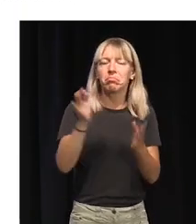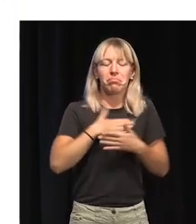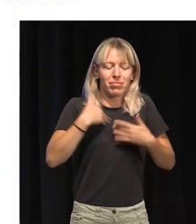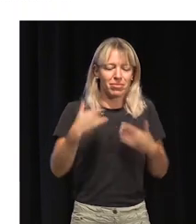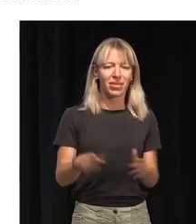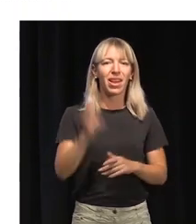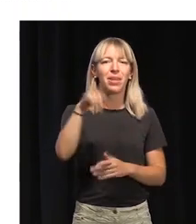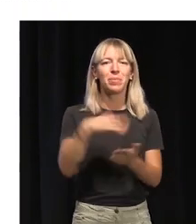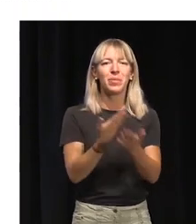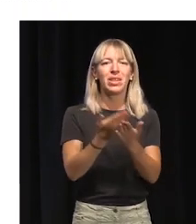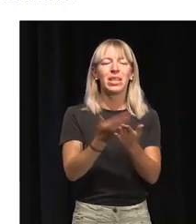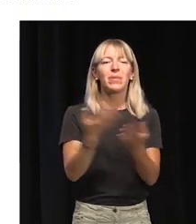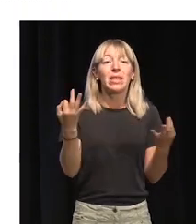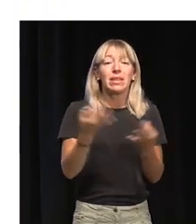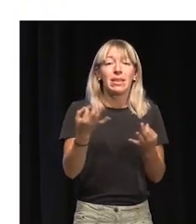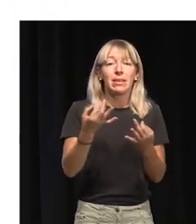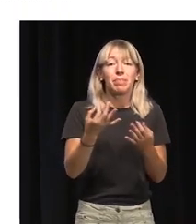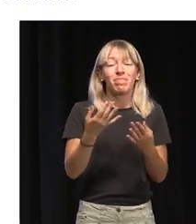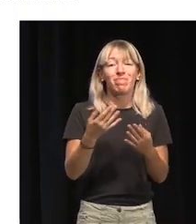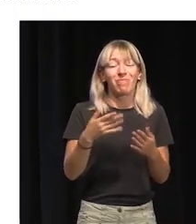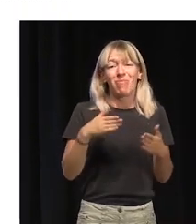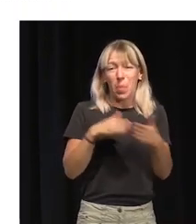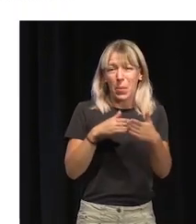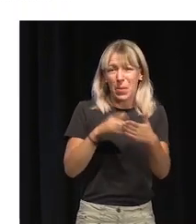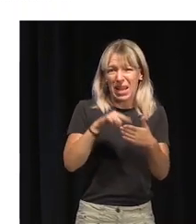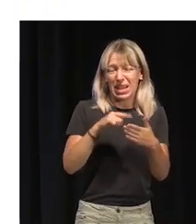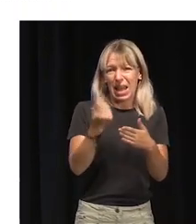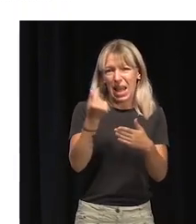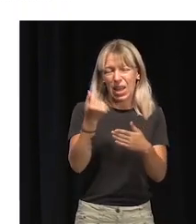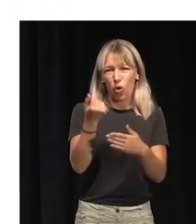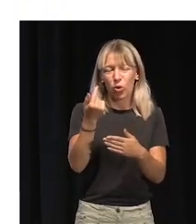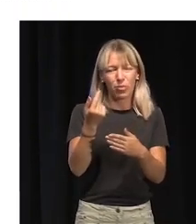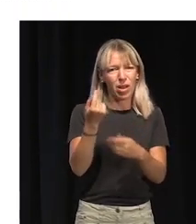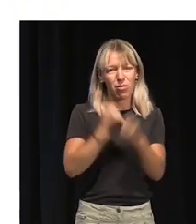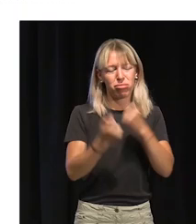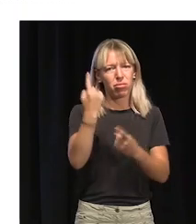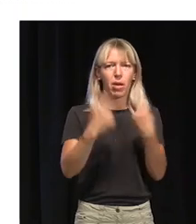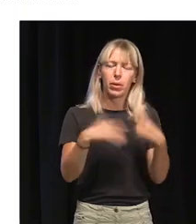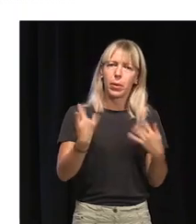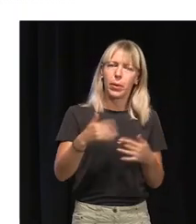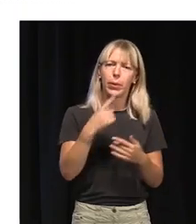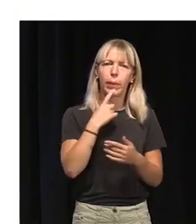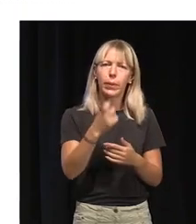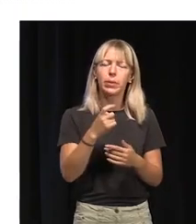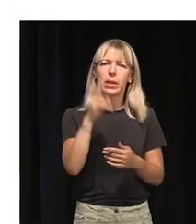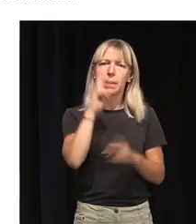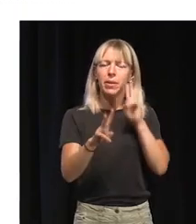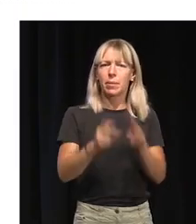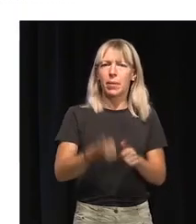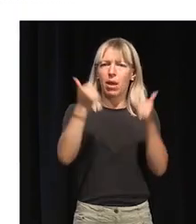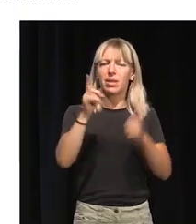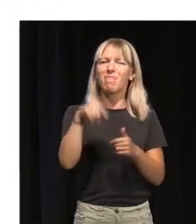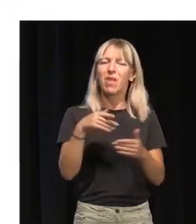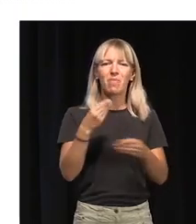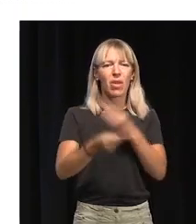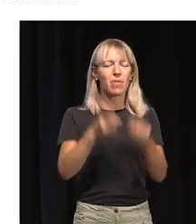Y también os pedimos que eliminásemos entre todos esa barrera económica, ¿no? Esa barrera que a veces, pues bueno, es la barrera más visible y es la que impide que